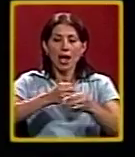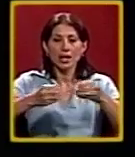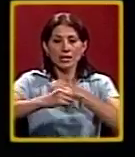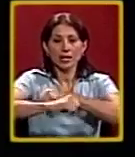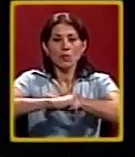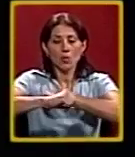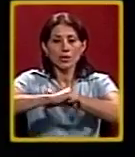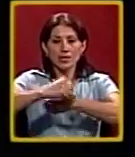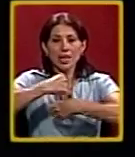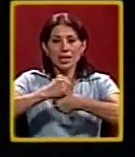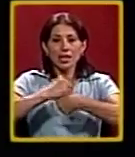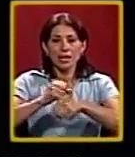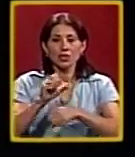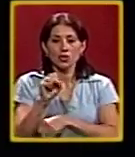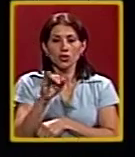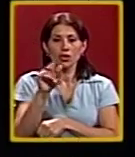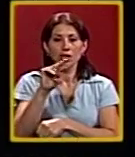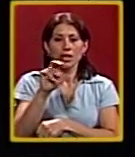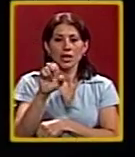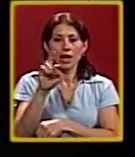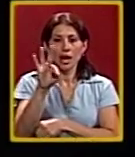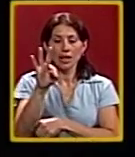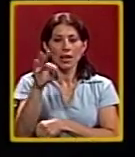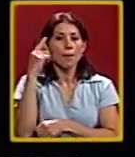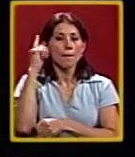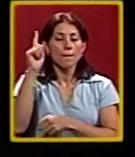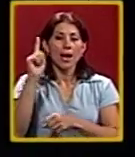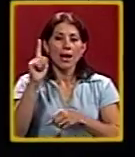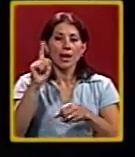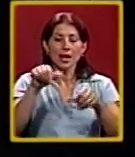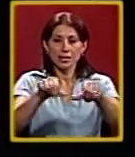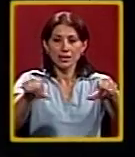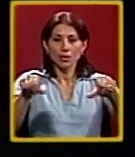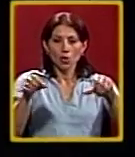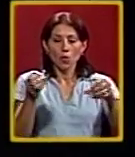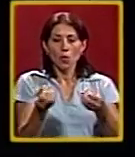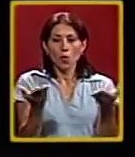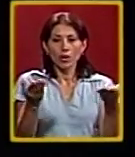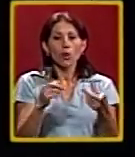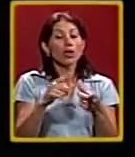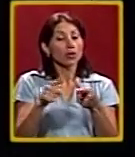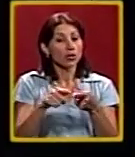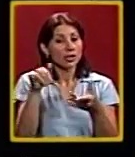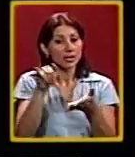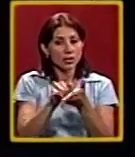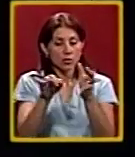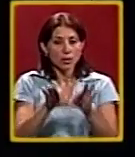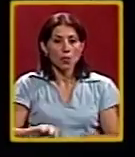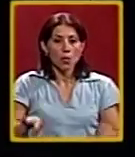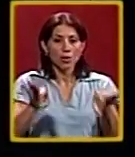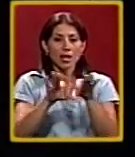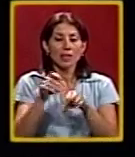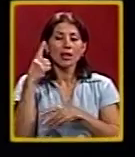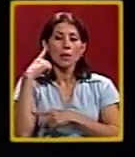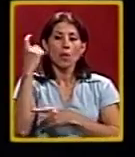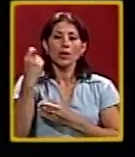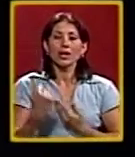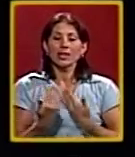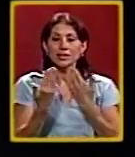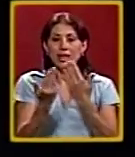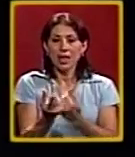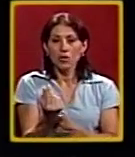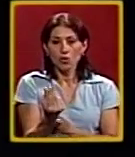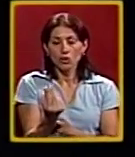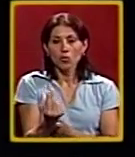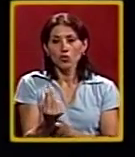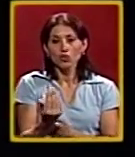para el sector público. Entonces es importante porque eso le está dando recursos que le